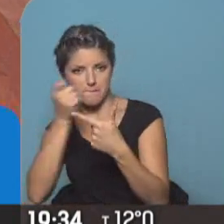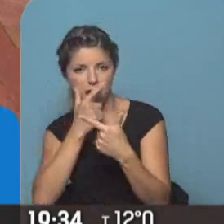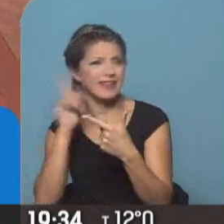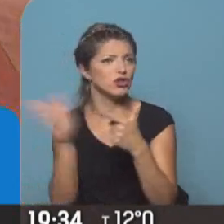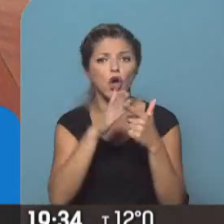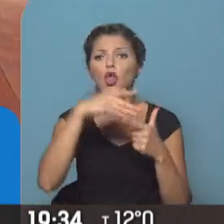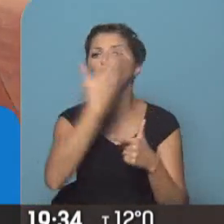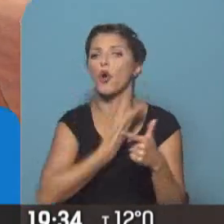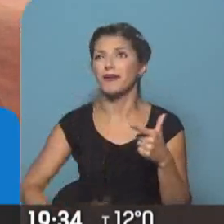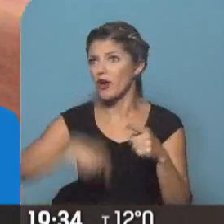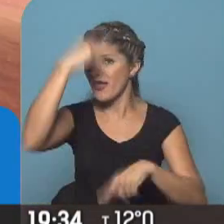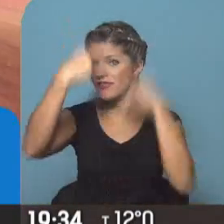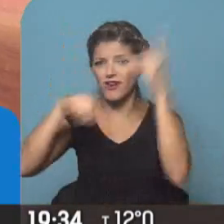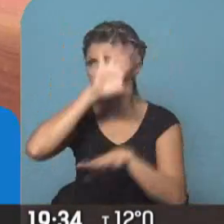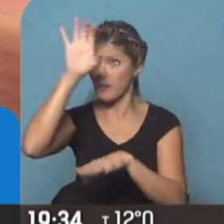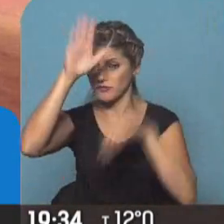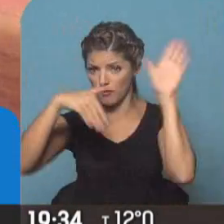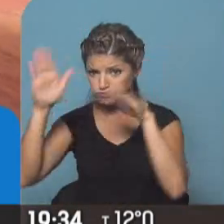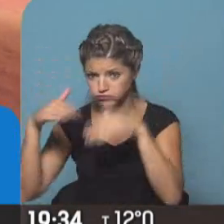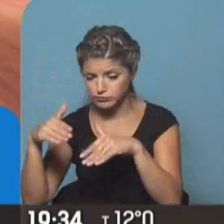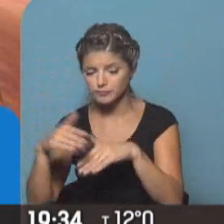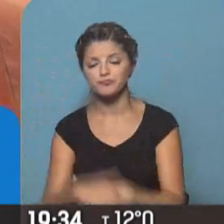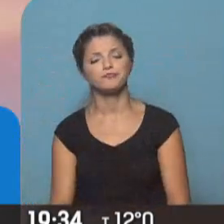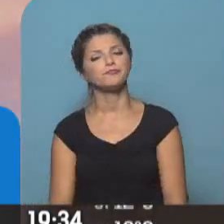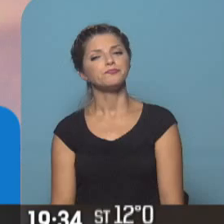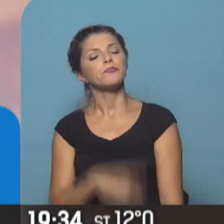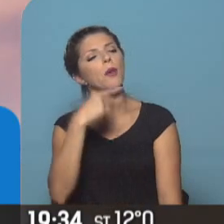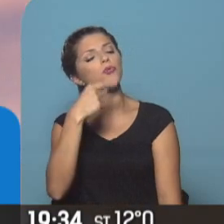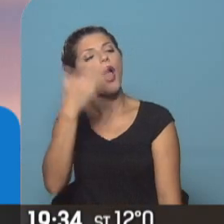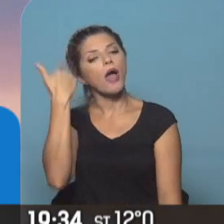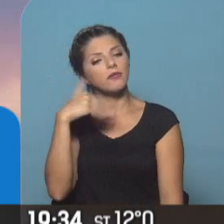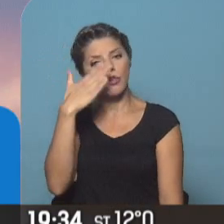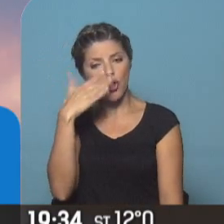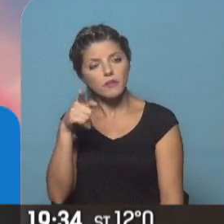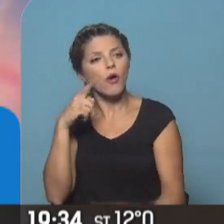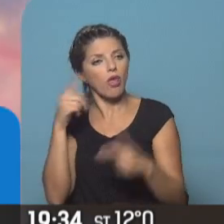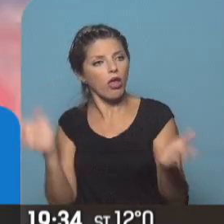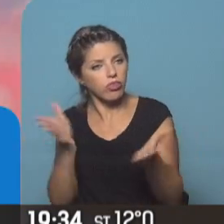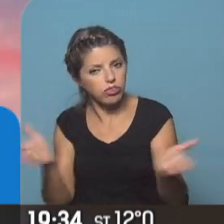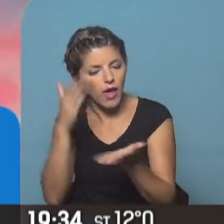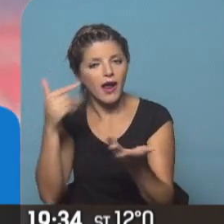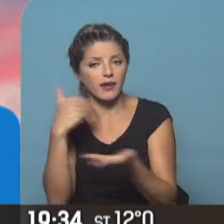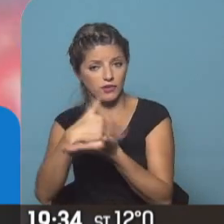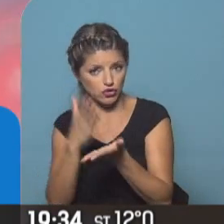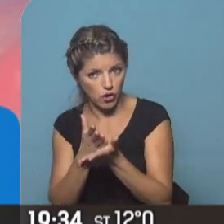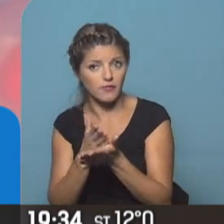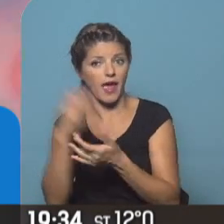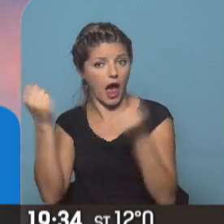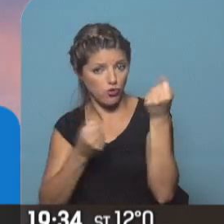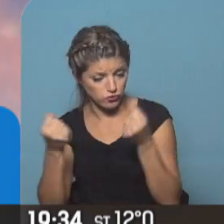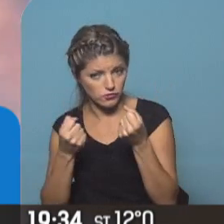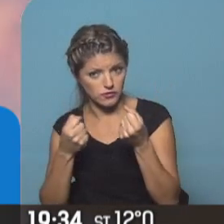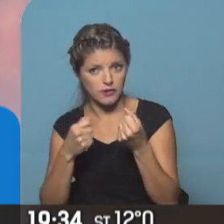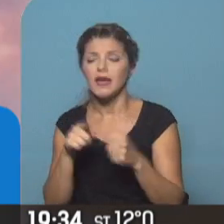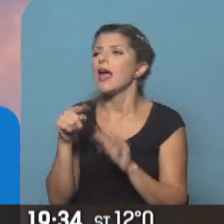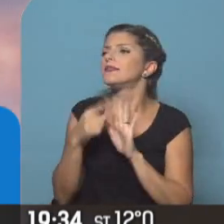ejemplo, hoy en Córdoba, allí cuando relanzaba los mercados automotrices y demás, Macri dijo, lo primero que hay que hacer es bajar el gasto político mucho para